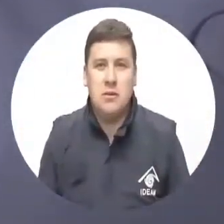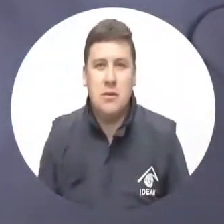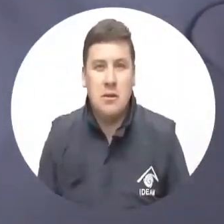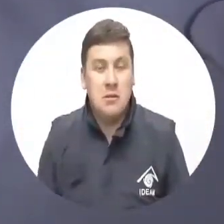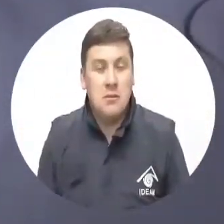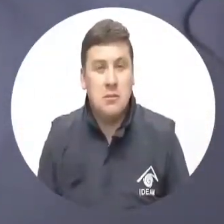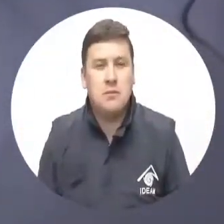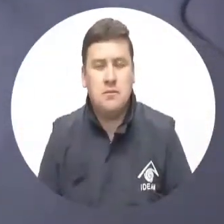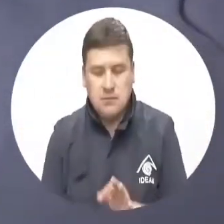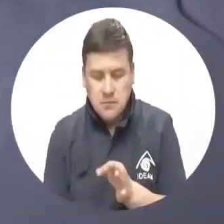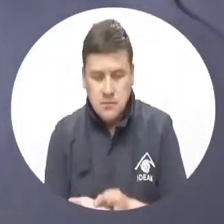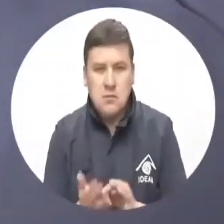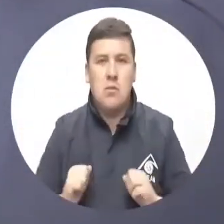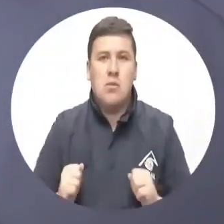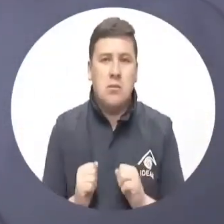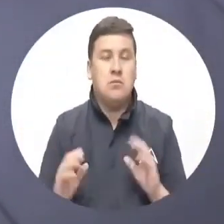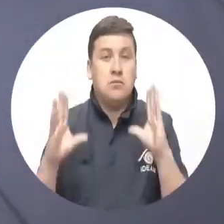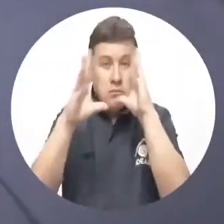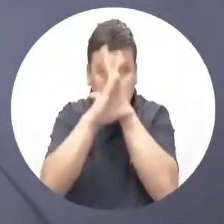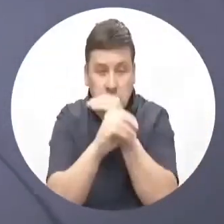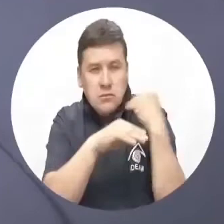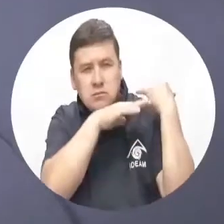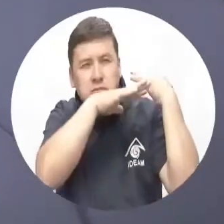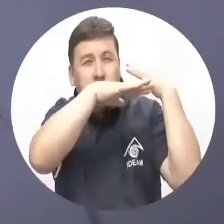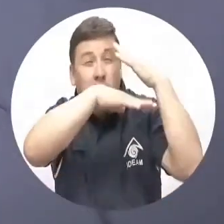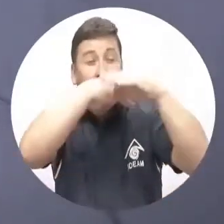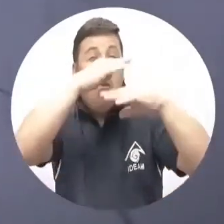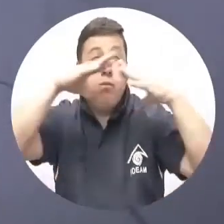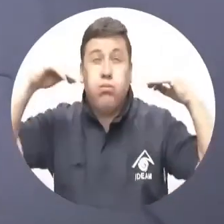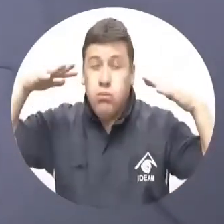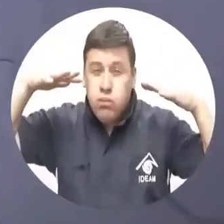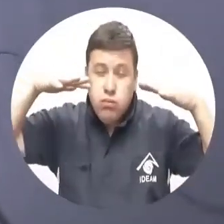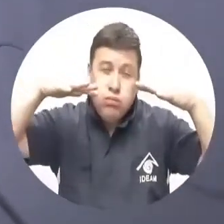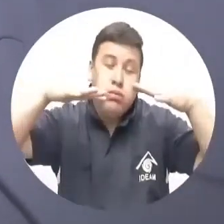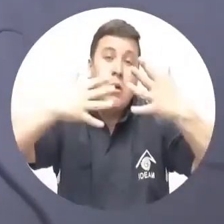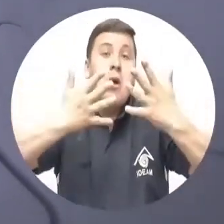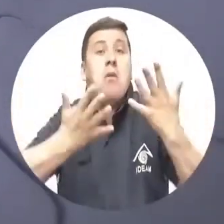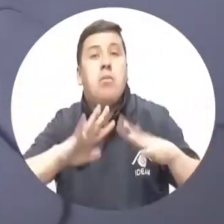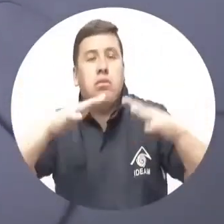La capital tendrá una noche con tiempo seco pero nublado.